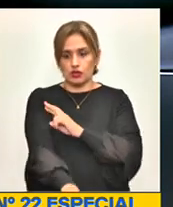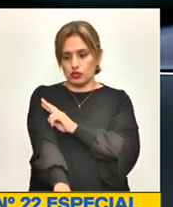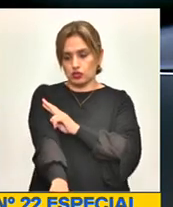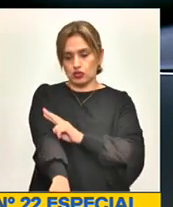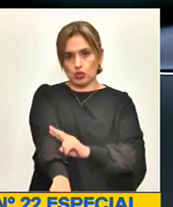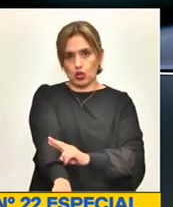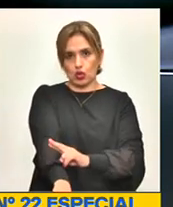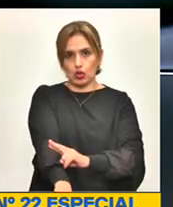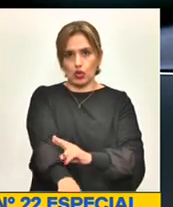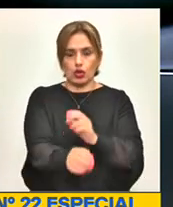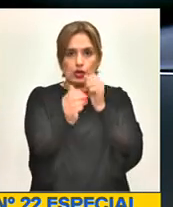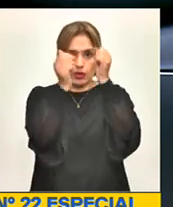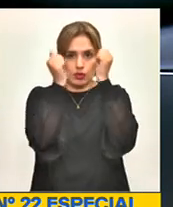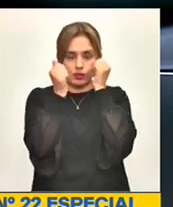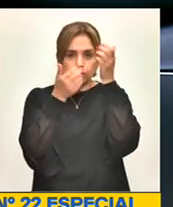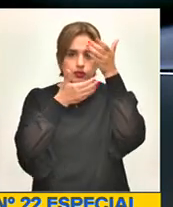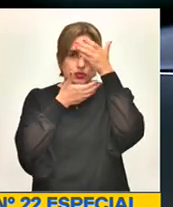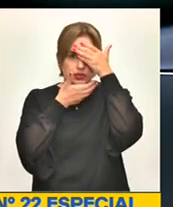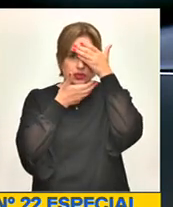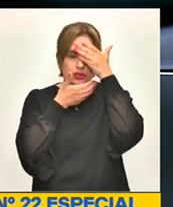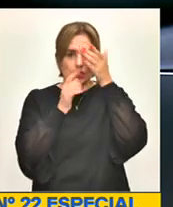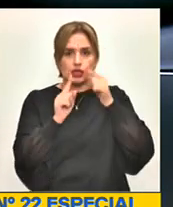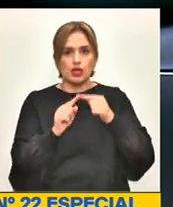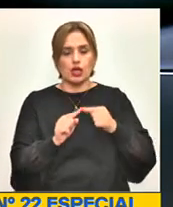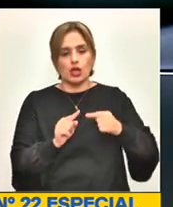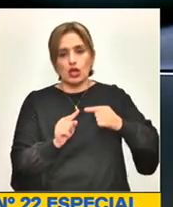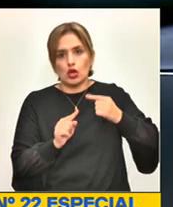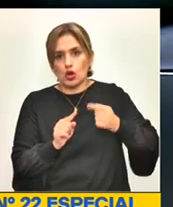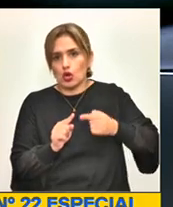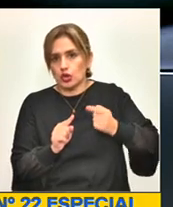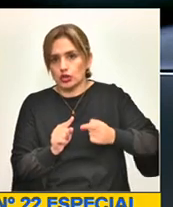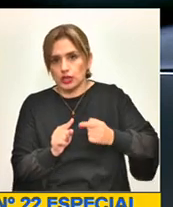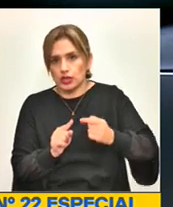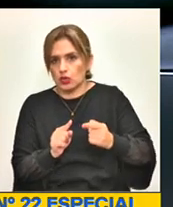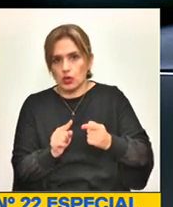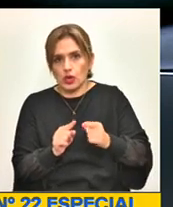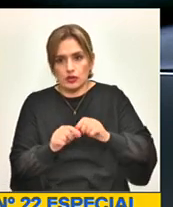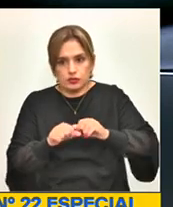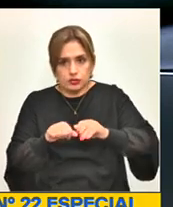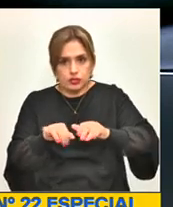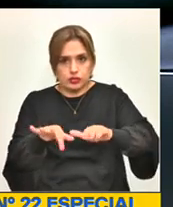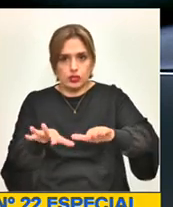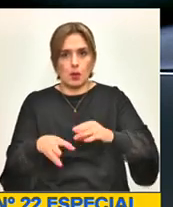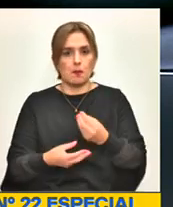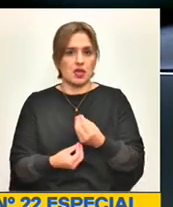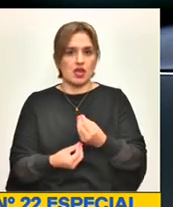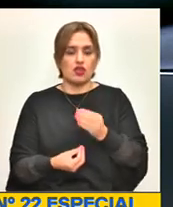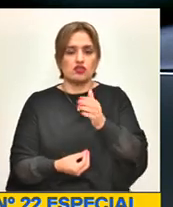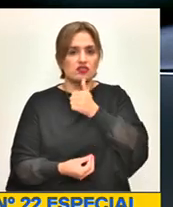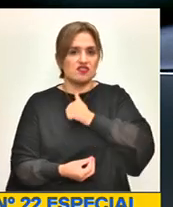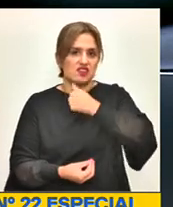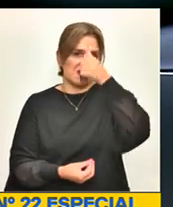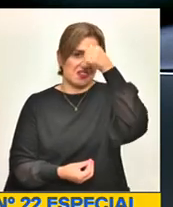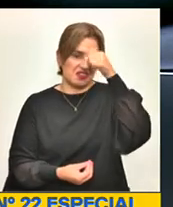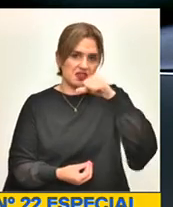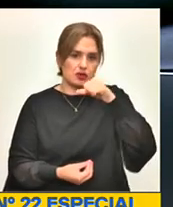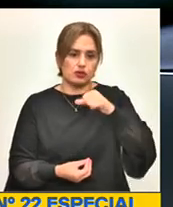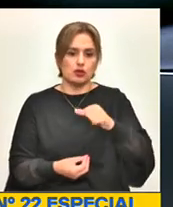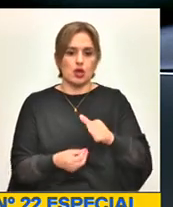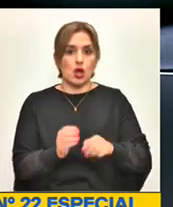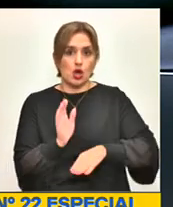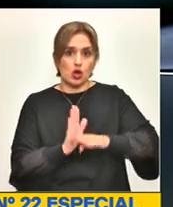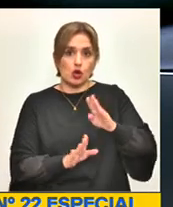los terroristas que operan en la zona siguen persisten sembrando el miedo impunemente e incluso con mayor violencia